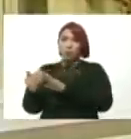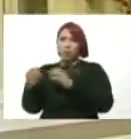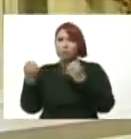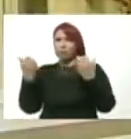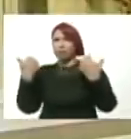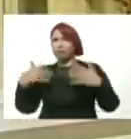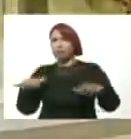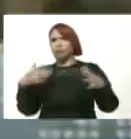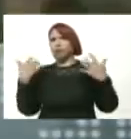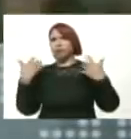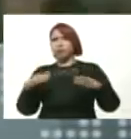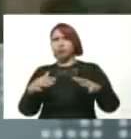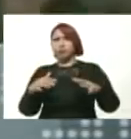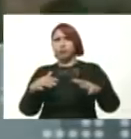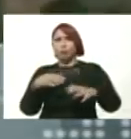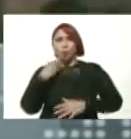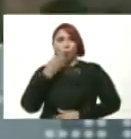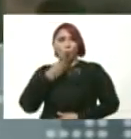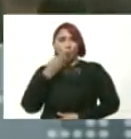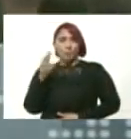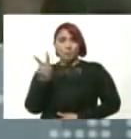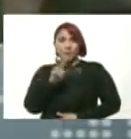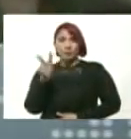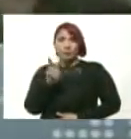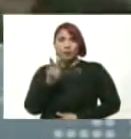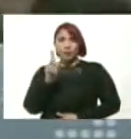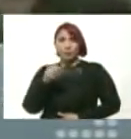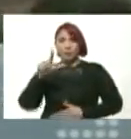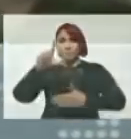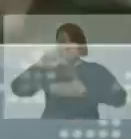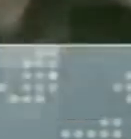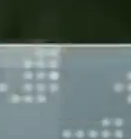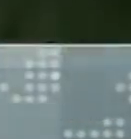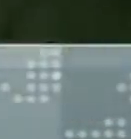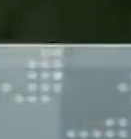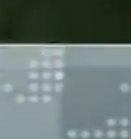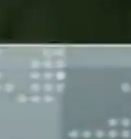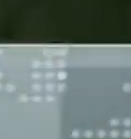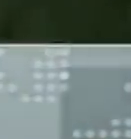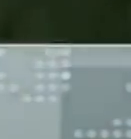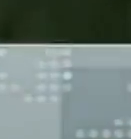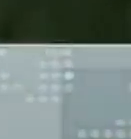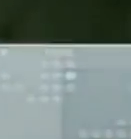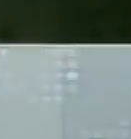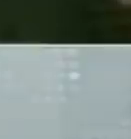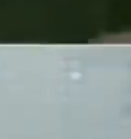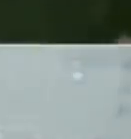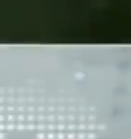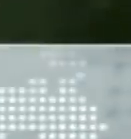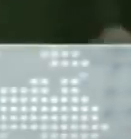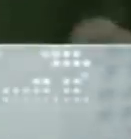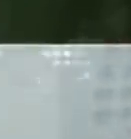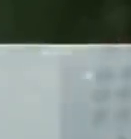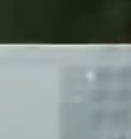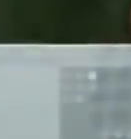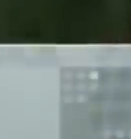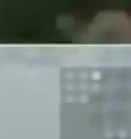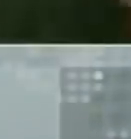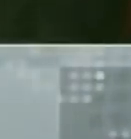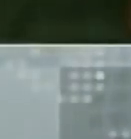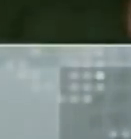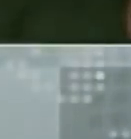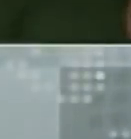a miles de jóvenes de venezuela y de américa latina' de áfrica del caribe bendito día